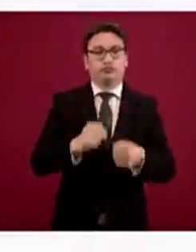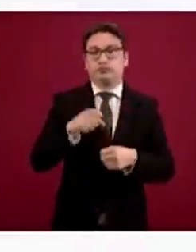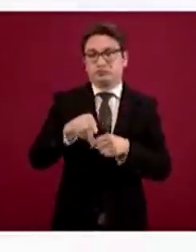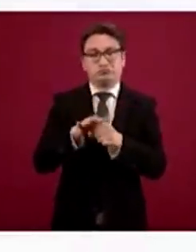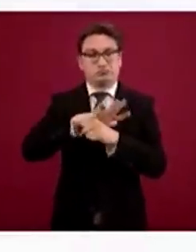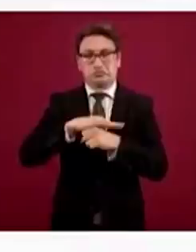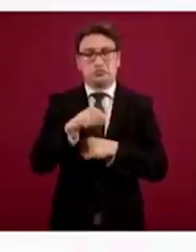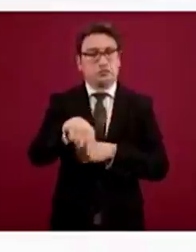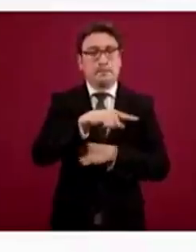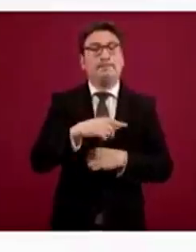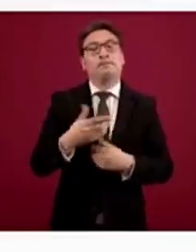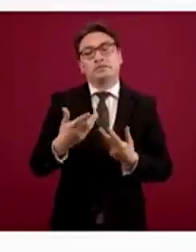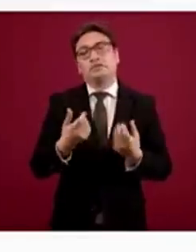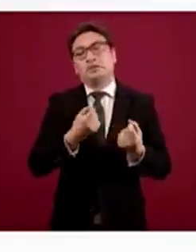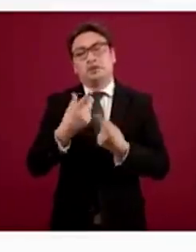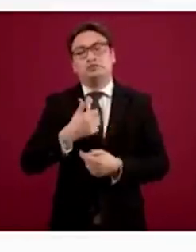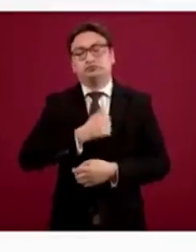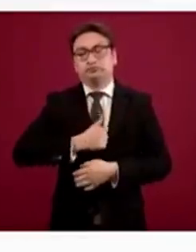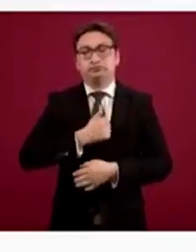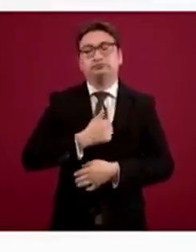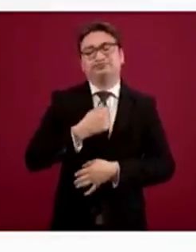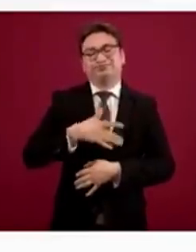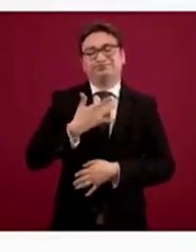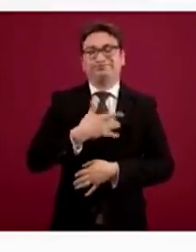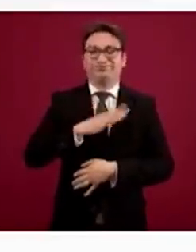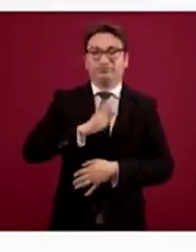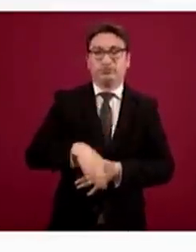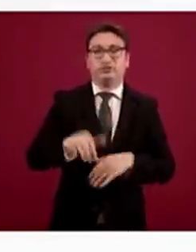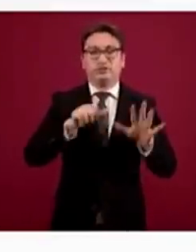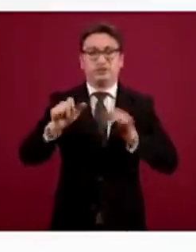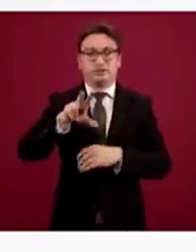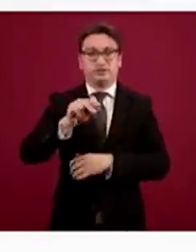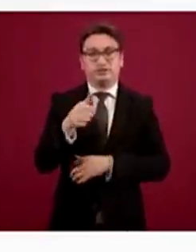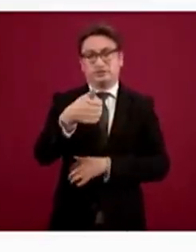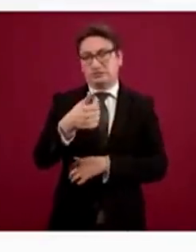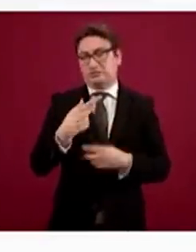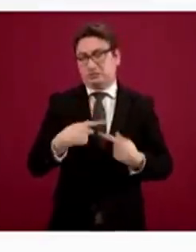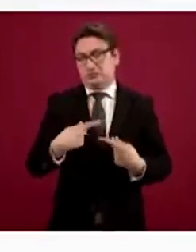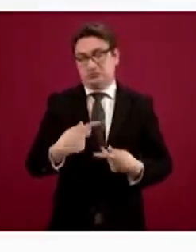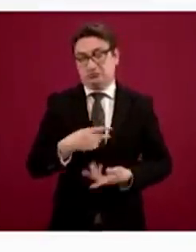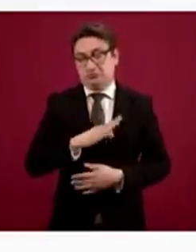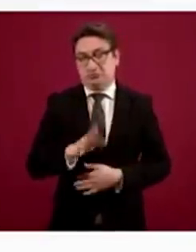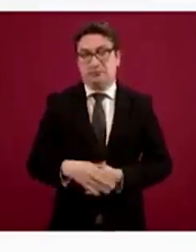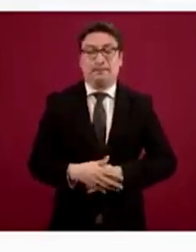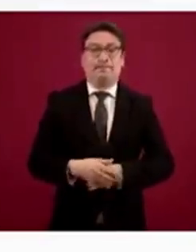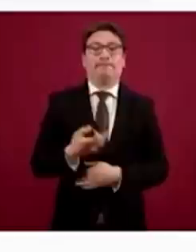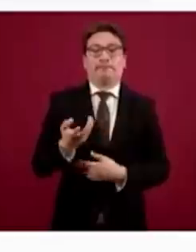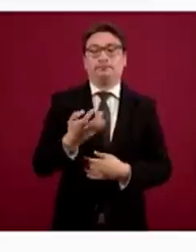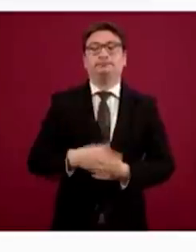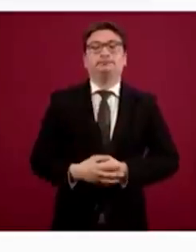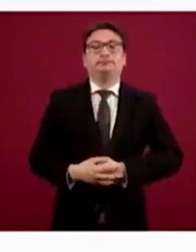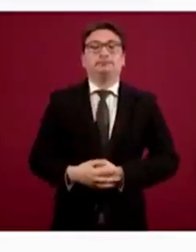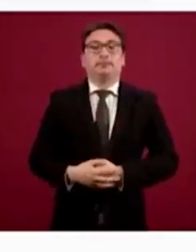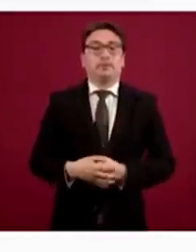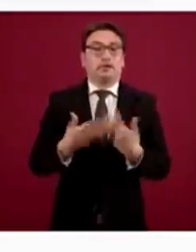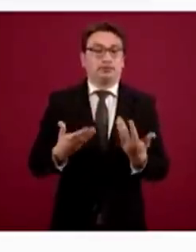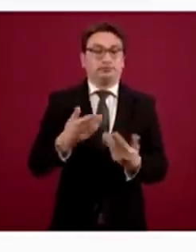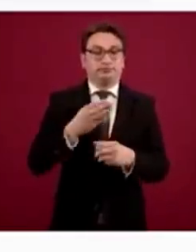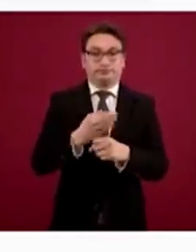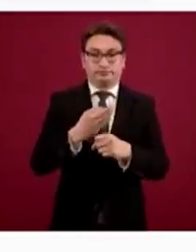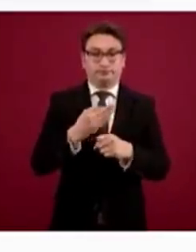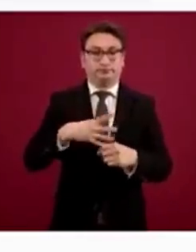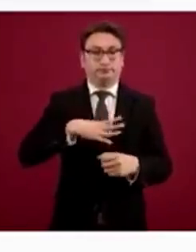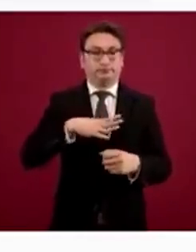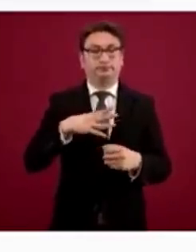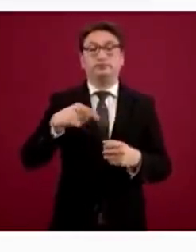kobe y muy desafortunadamente 686 personas han perdido la vida por esta enfermedad tenemos también